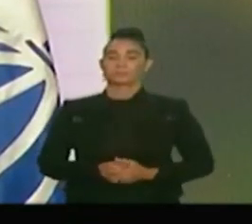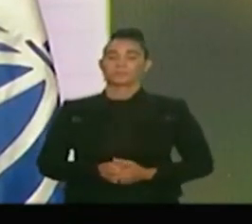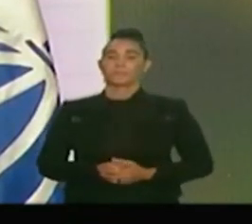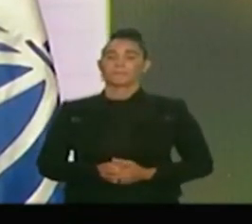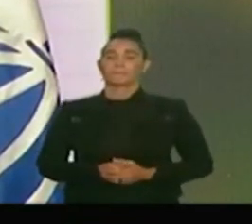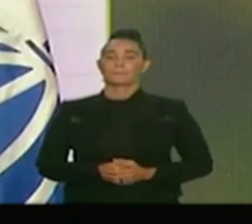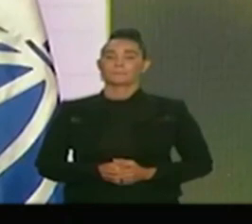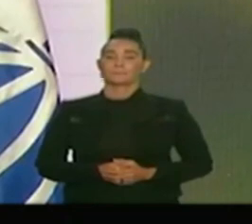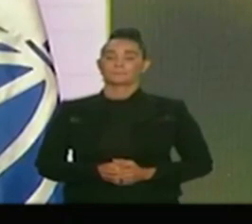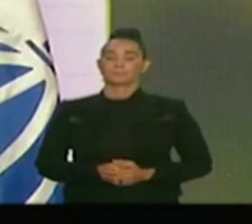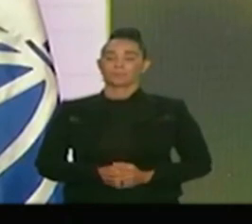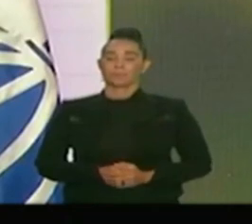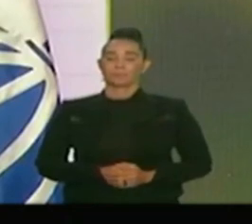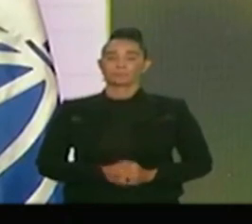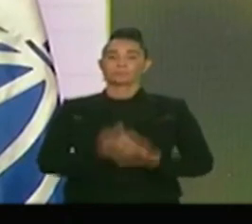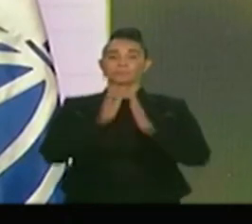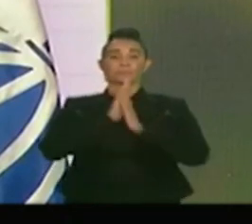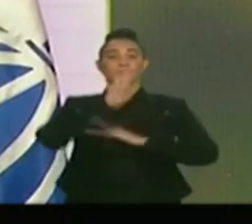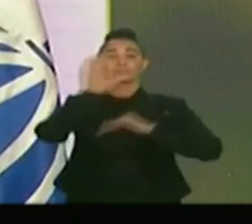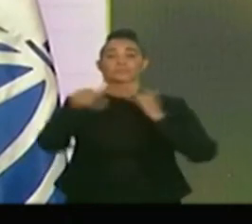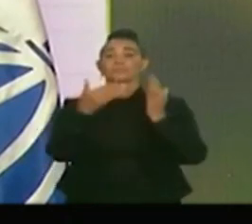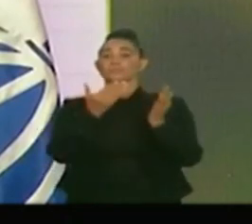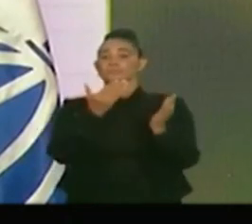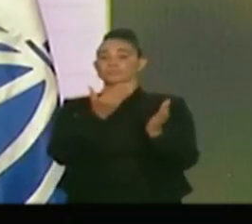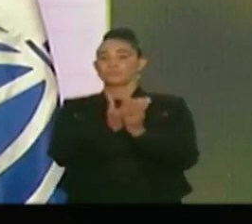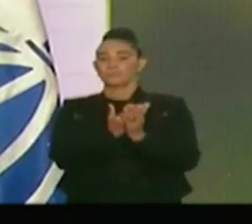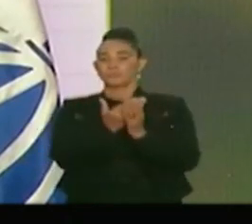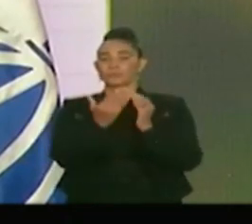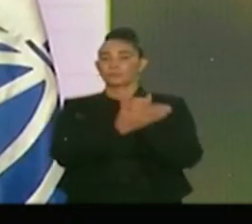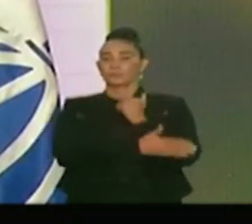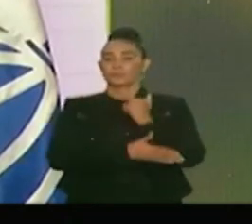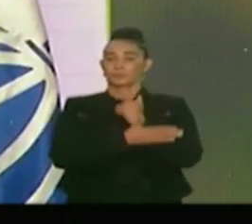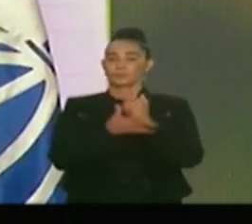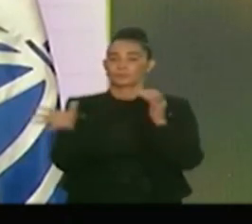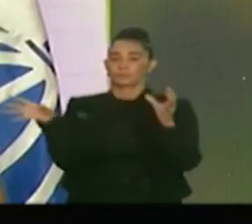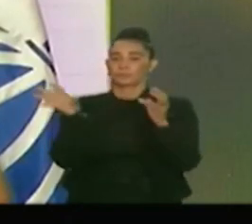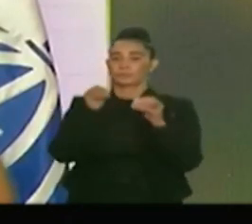Les pido a todo el país